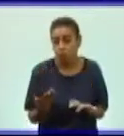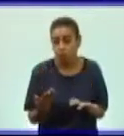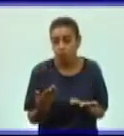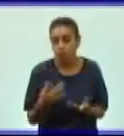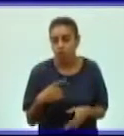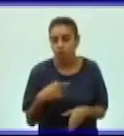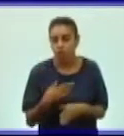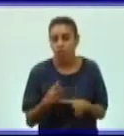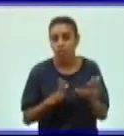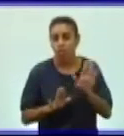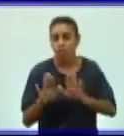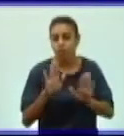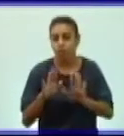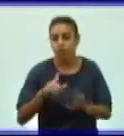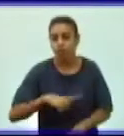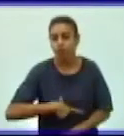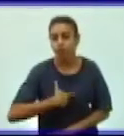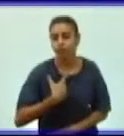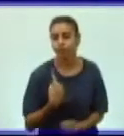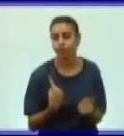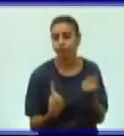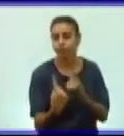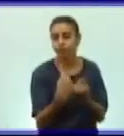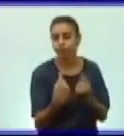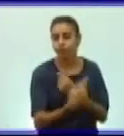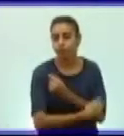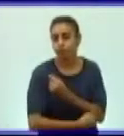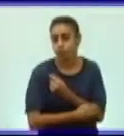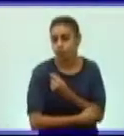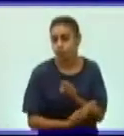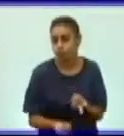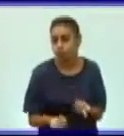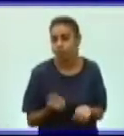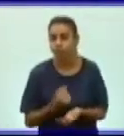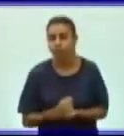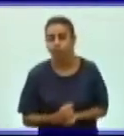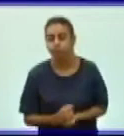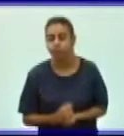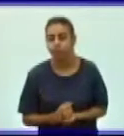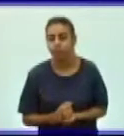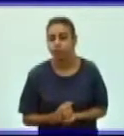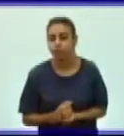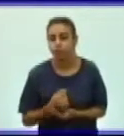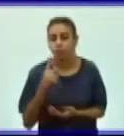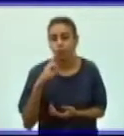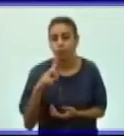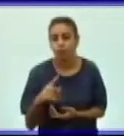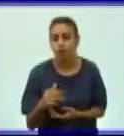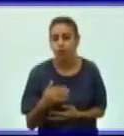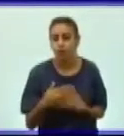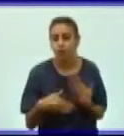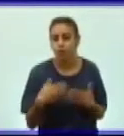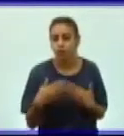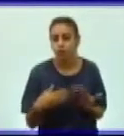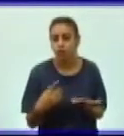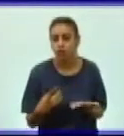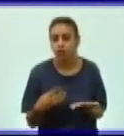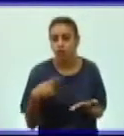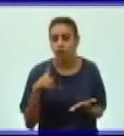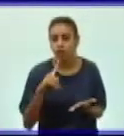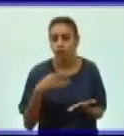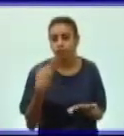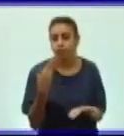culturas individuales de cada uno de estos pueblos. ¿Y qué originó esto? Bueno, miren, la no aplicación de una